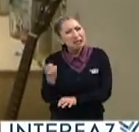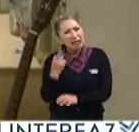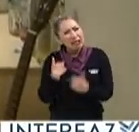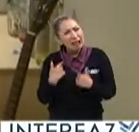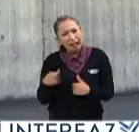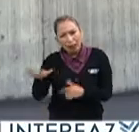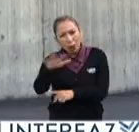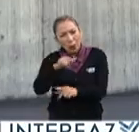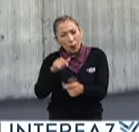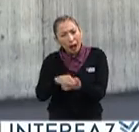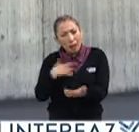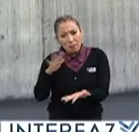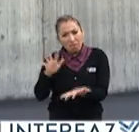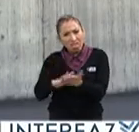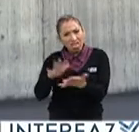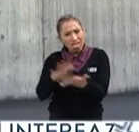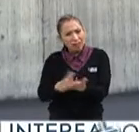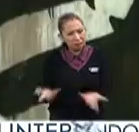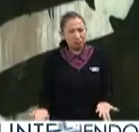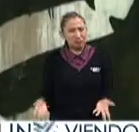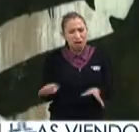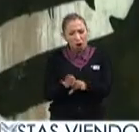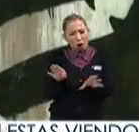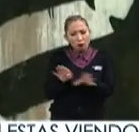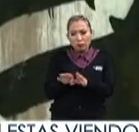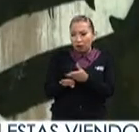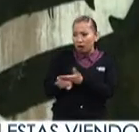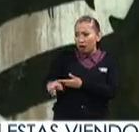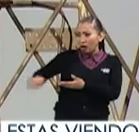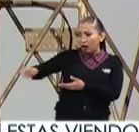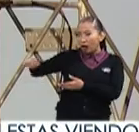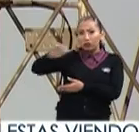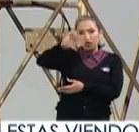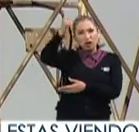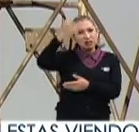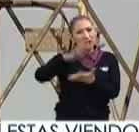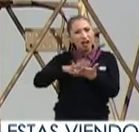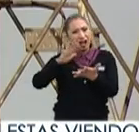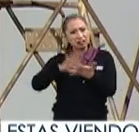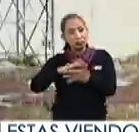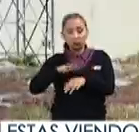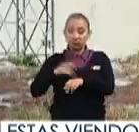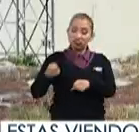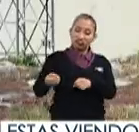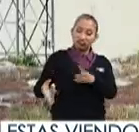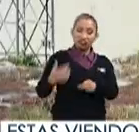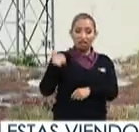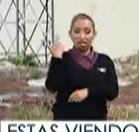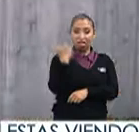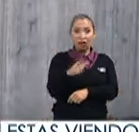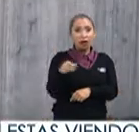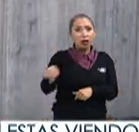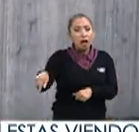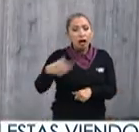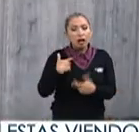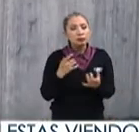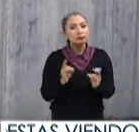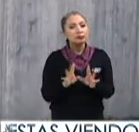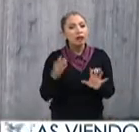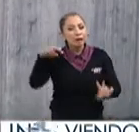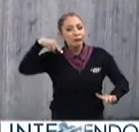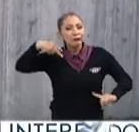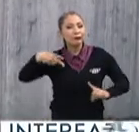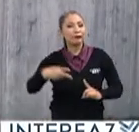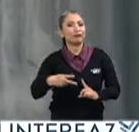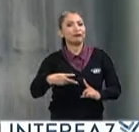humanidad a un espacio de reclutamiento? ¿Y qué excluye al resto de las penitenciarías de un calificativo tan básico? Es una cuestión de